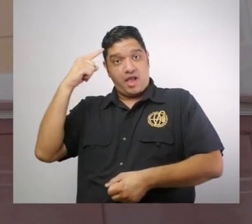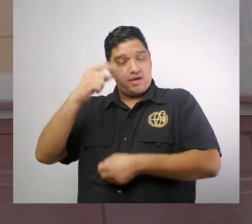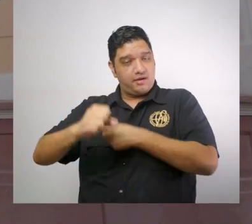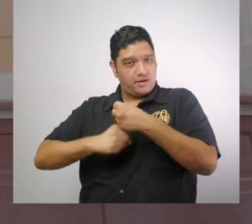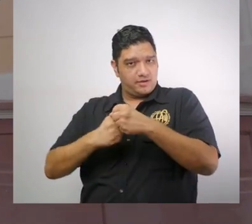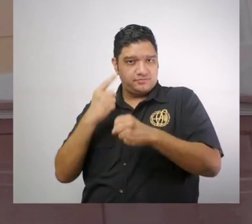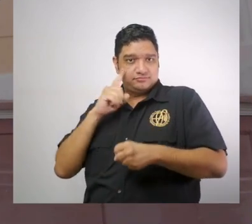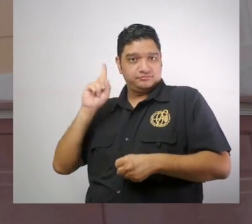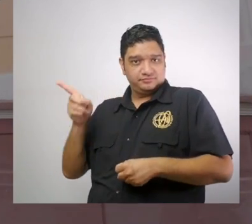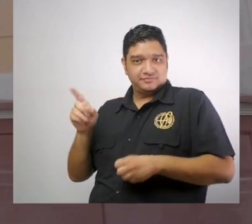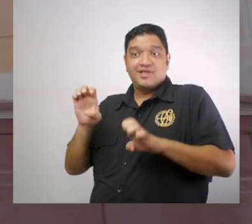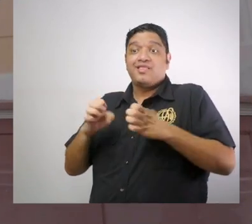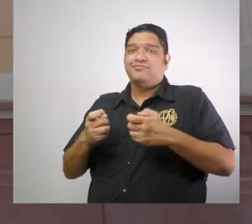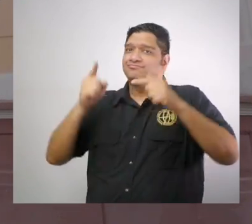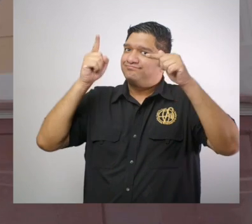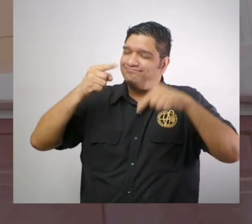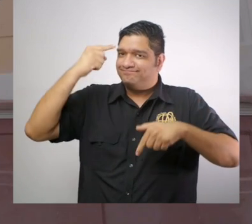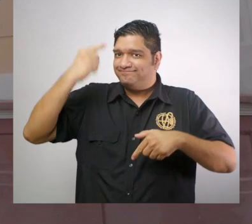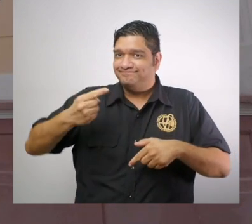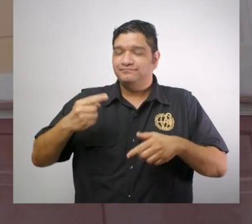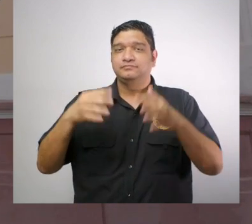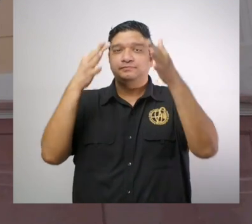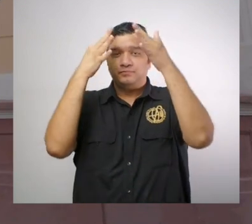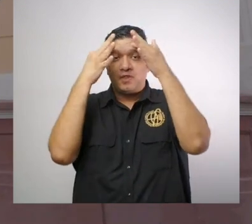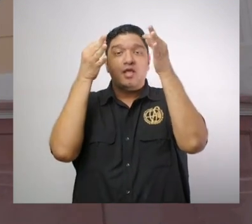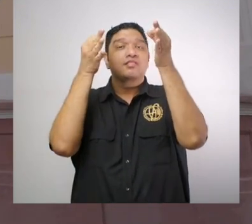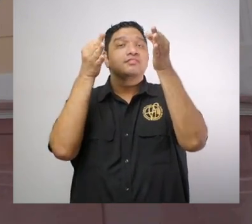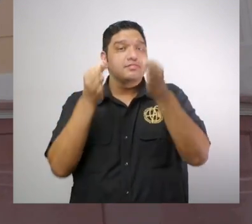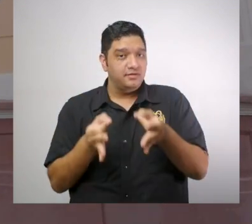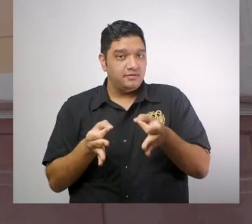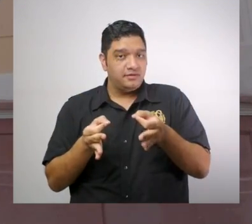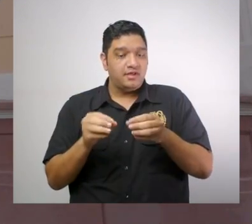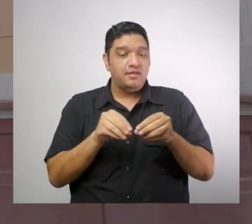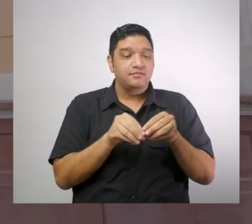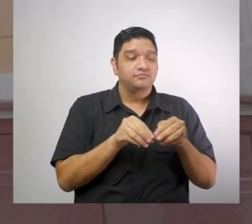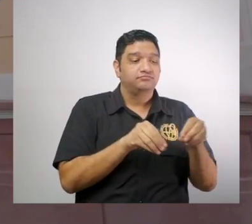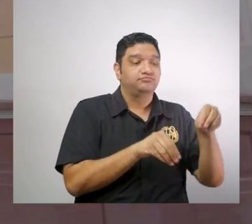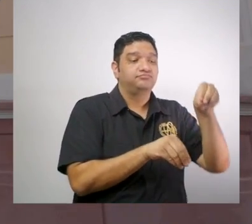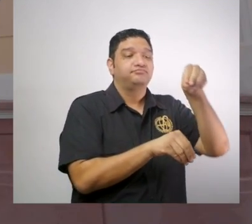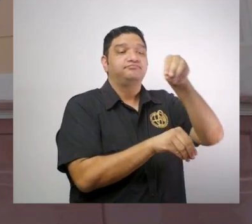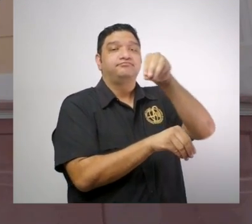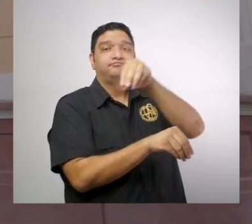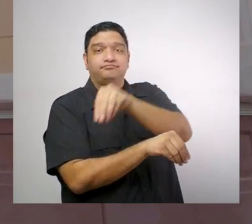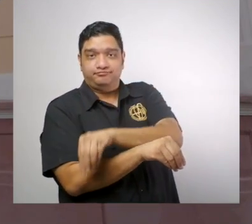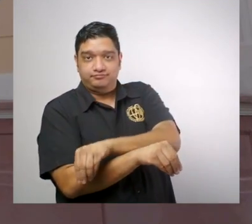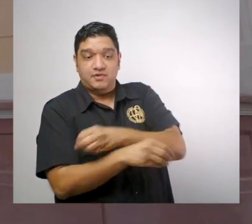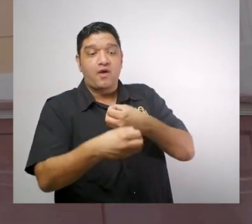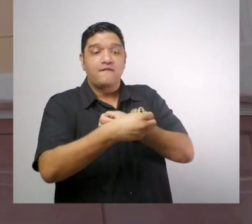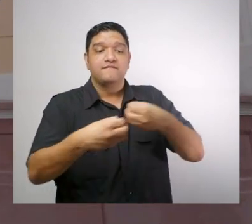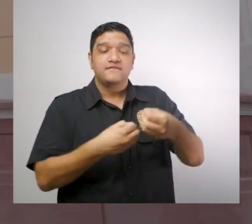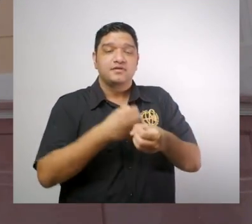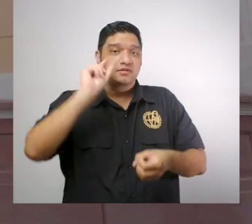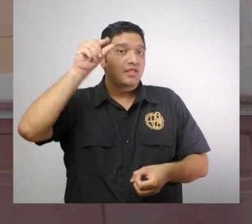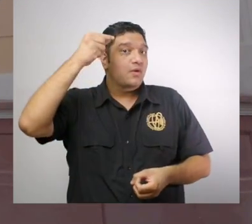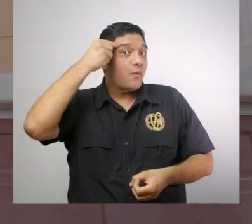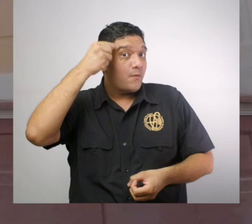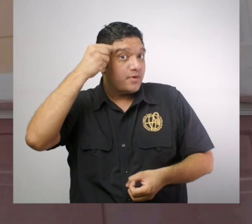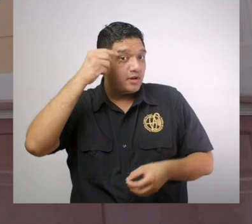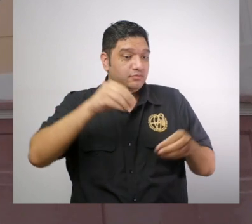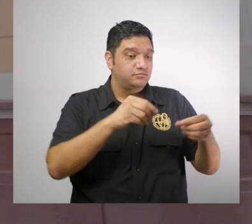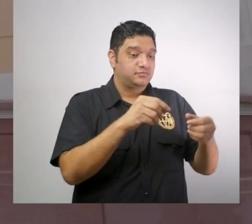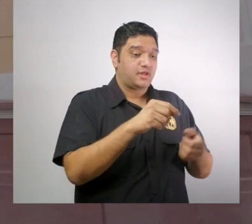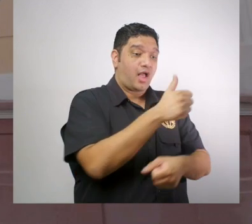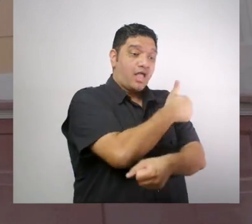la decisión de trasladar provisionalmente el gobierno. Fue así